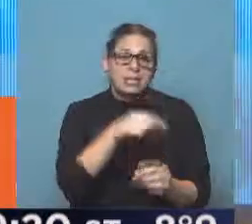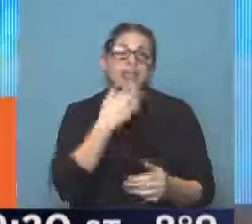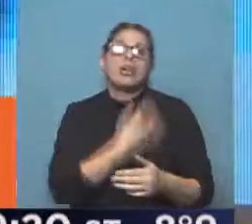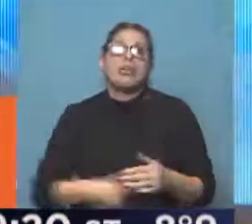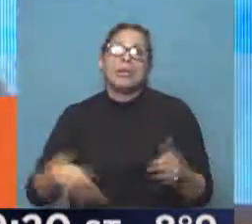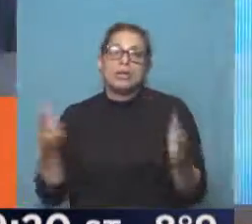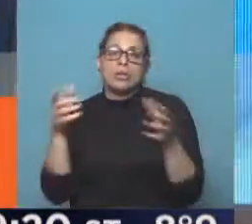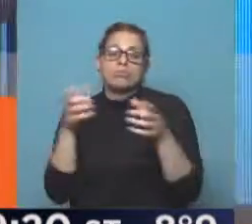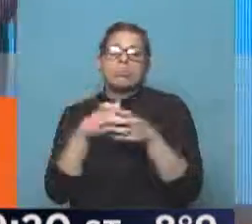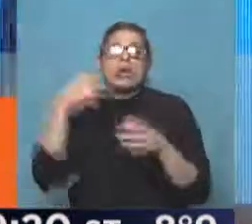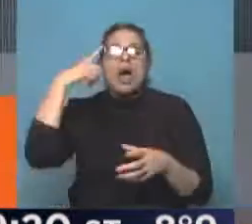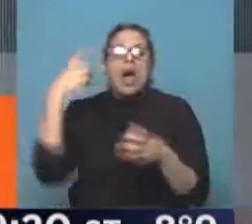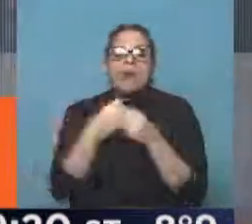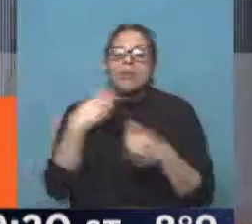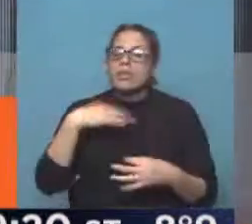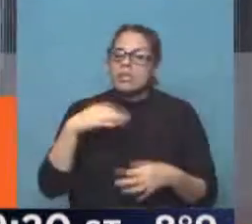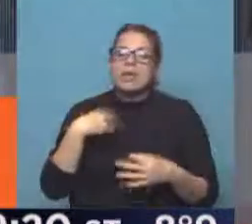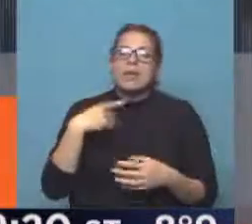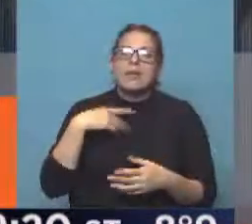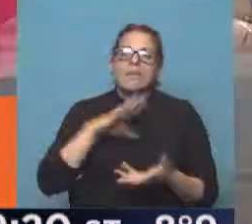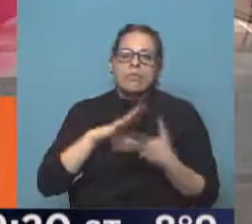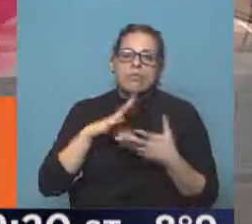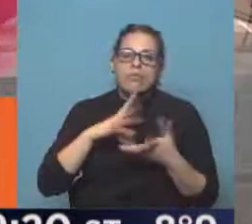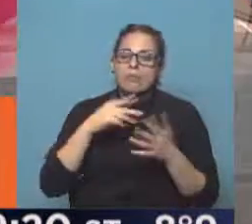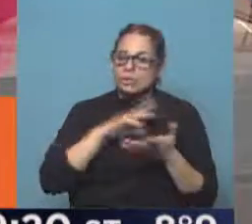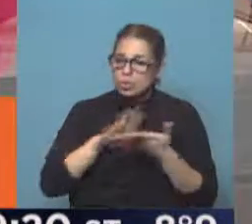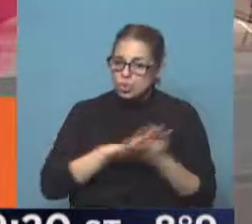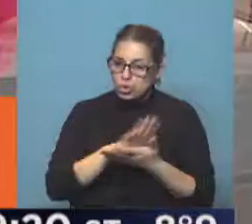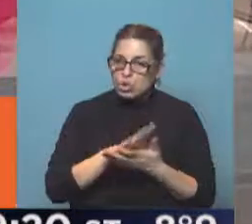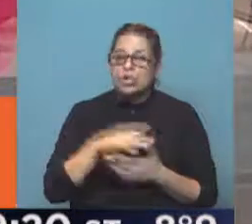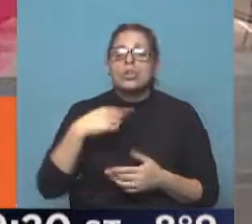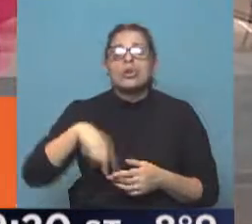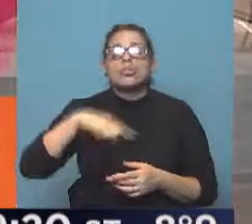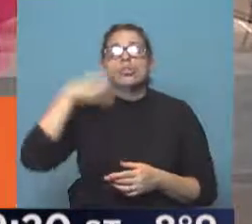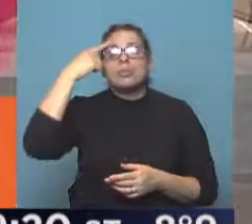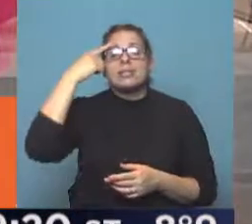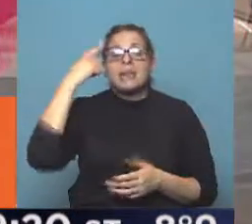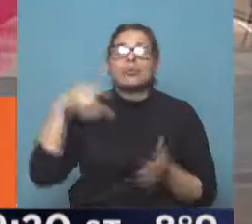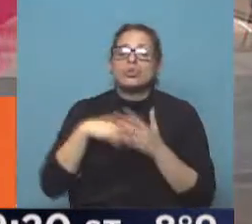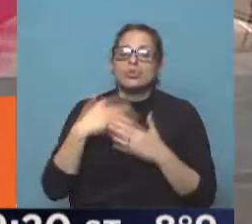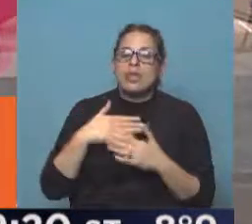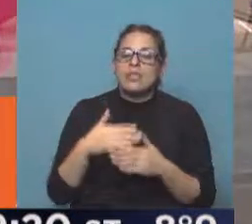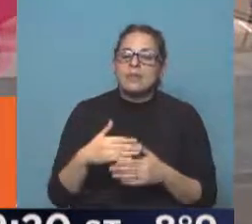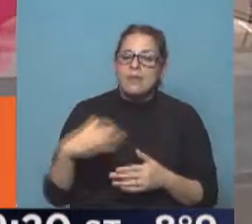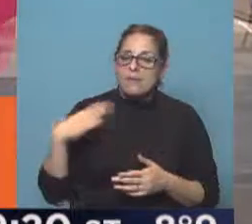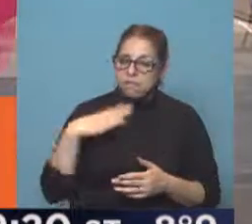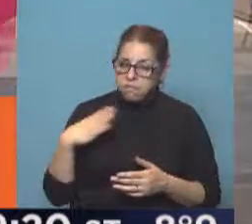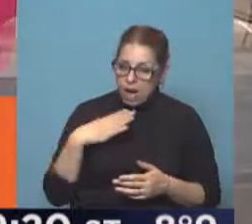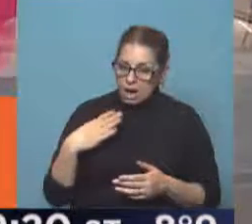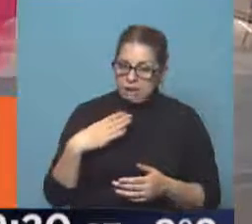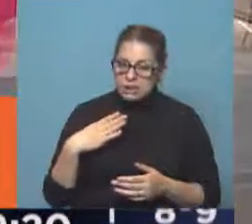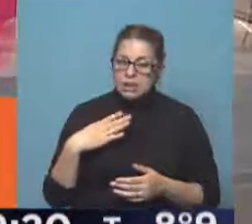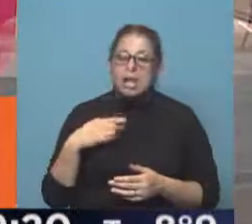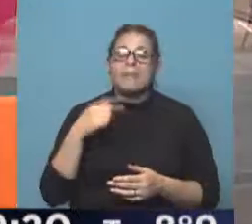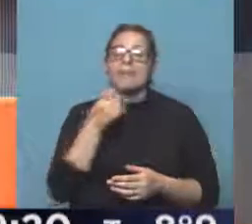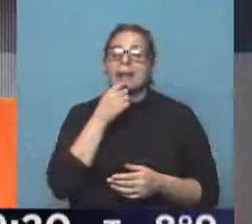el camino que se debe considerar. Nosotros creemos que la ciudad también está muy atrasada respecto de, digamos, el